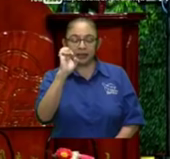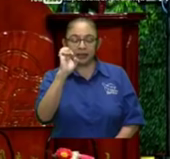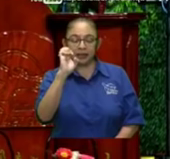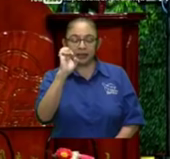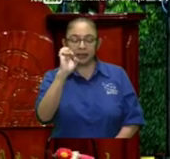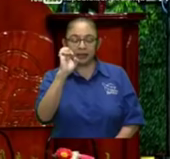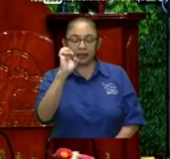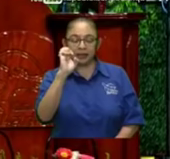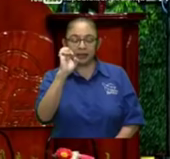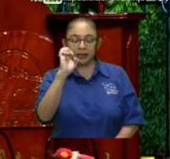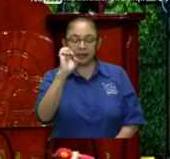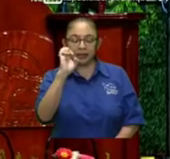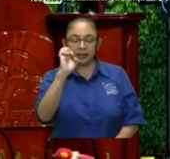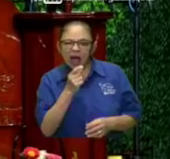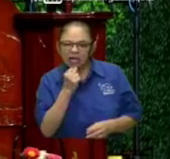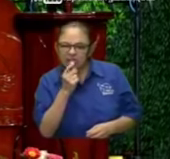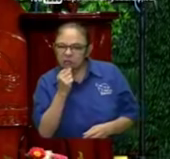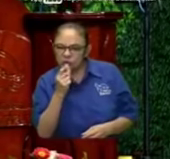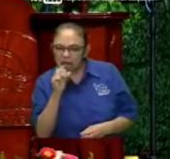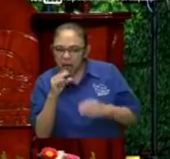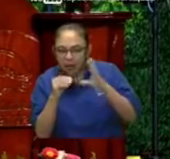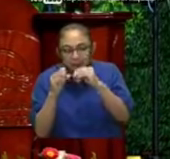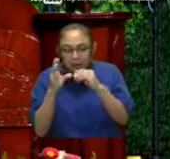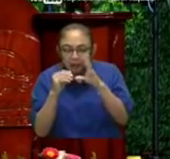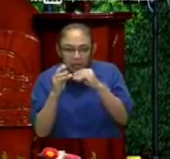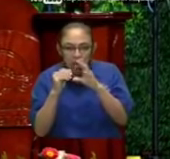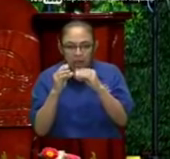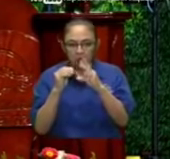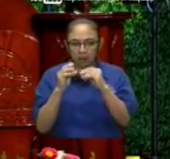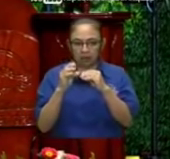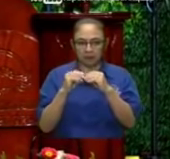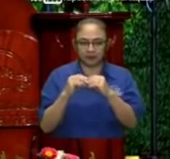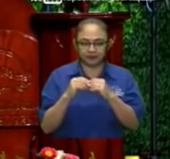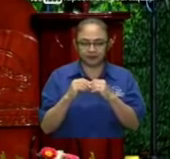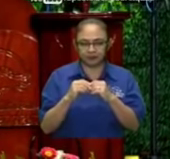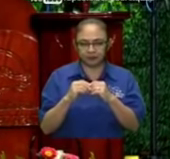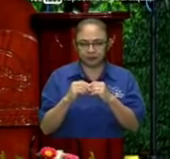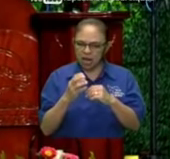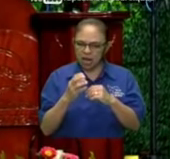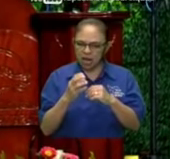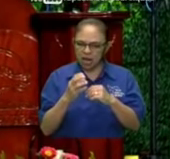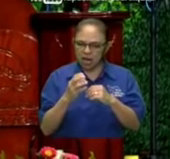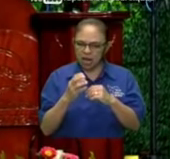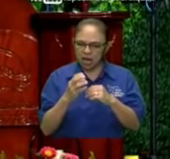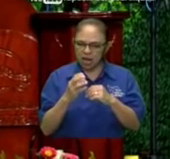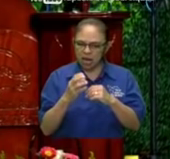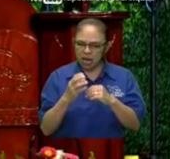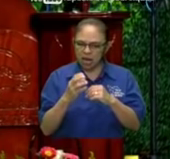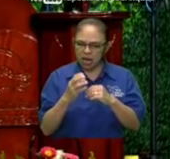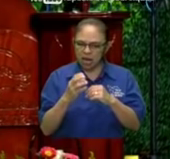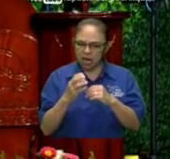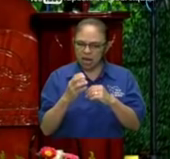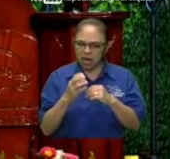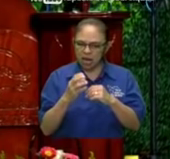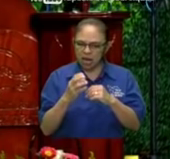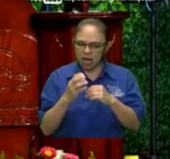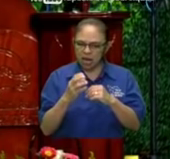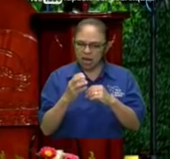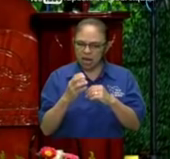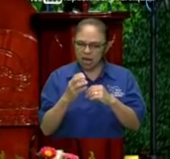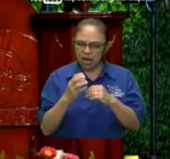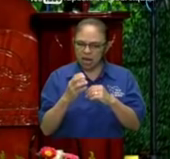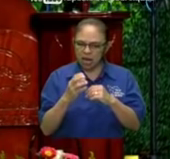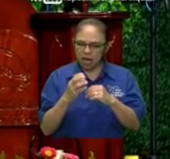Pero la murmuración llegó bien, bien lejos, porque aquí pareciera que está enojada porque se casó con una mujer que a ella no le